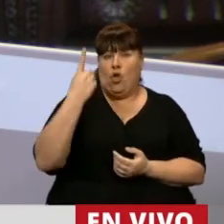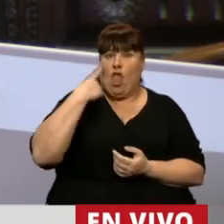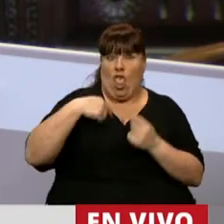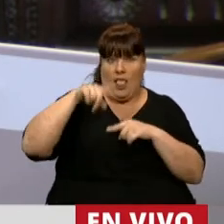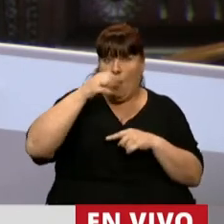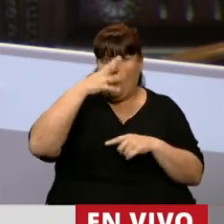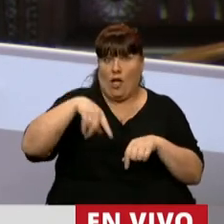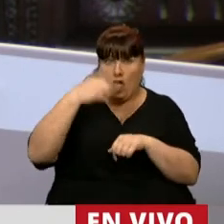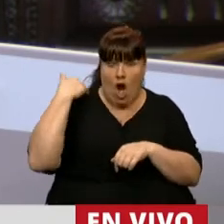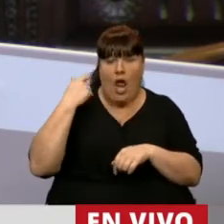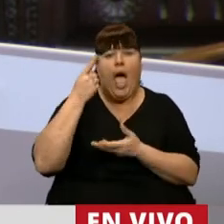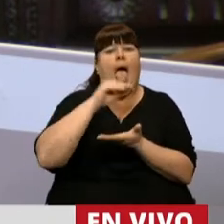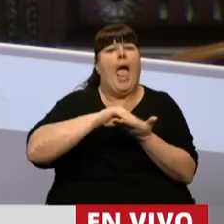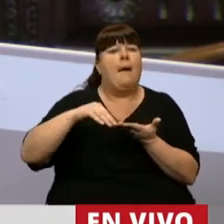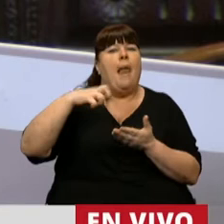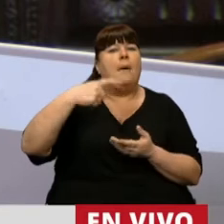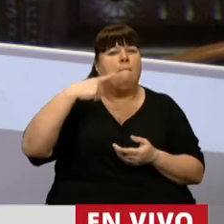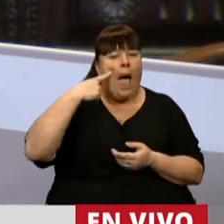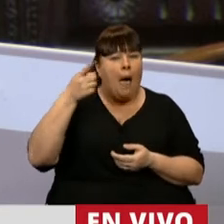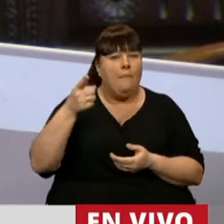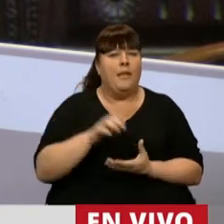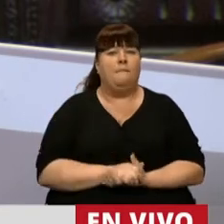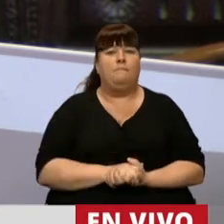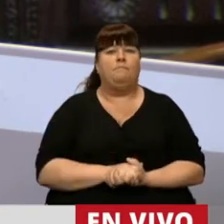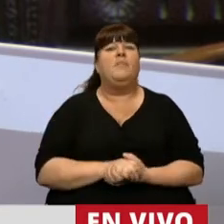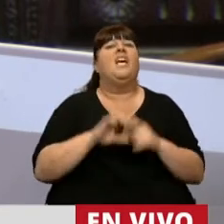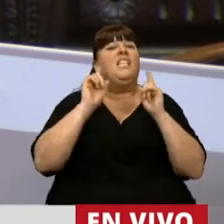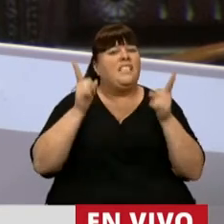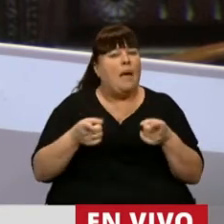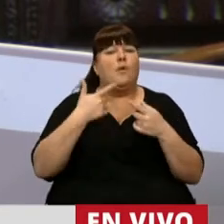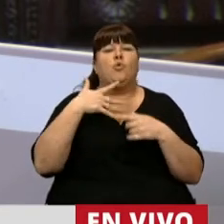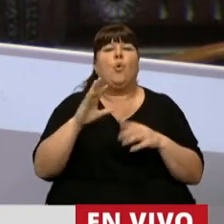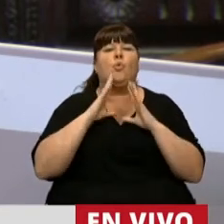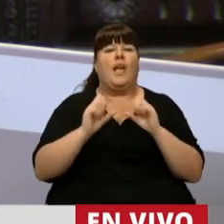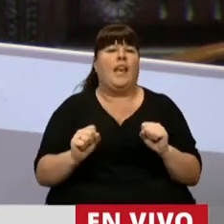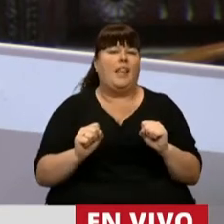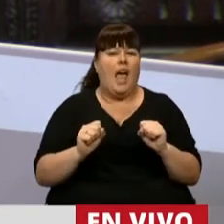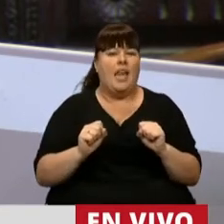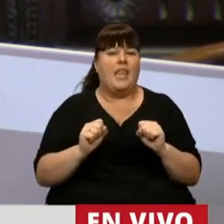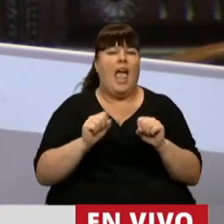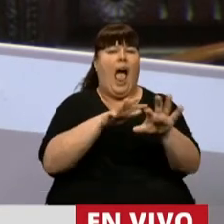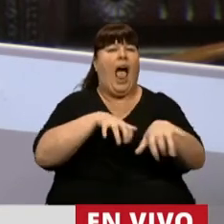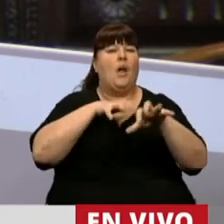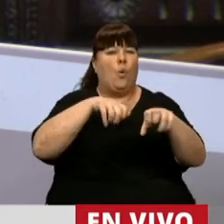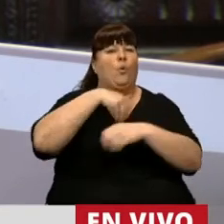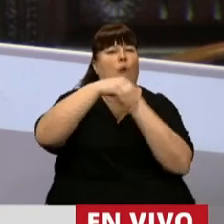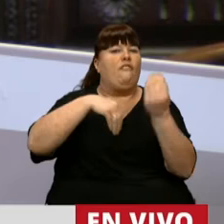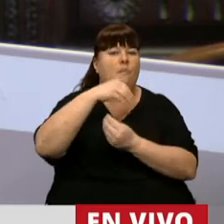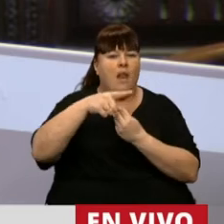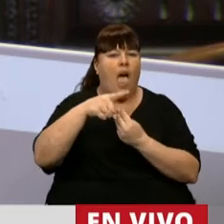horas muchos empleados del PAMI, también de la Subsecretaría de Agricultura